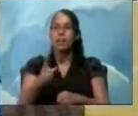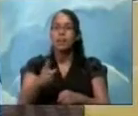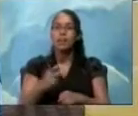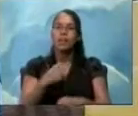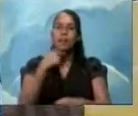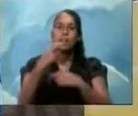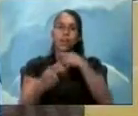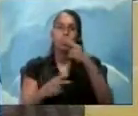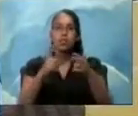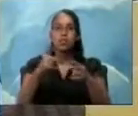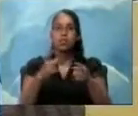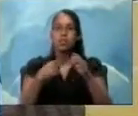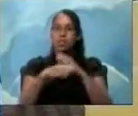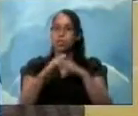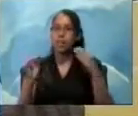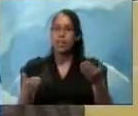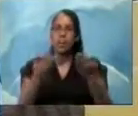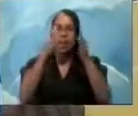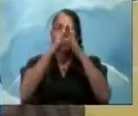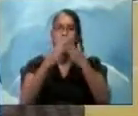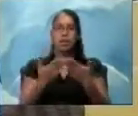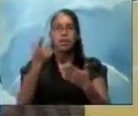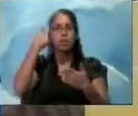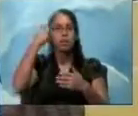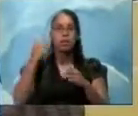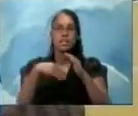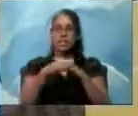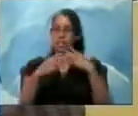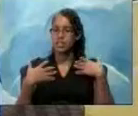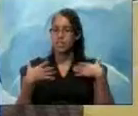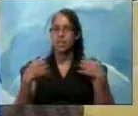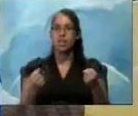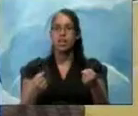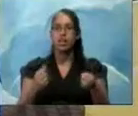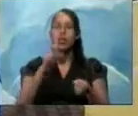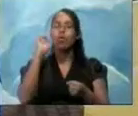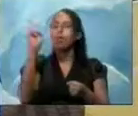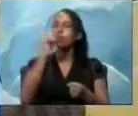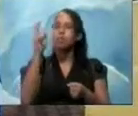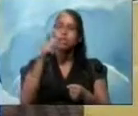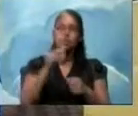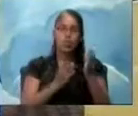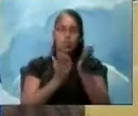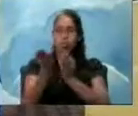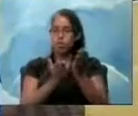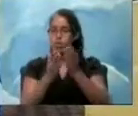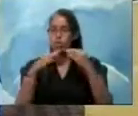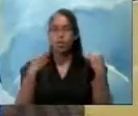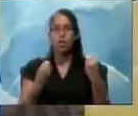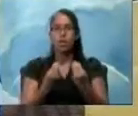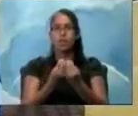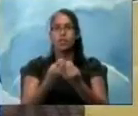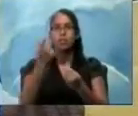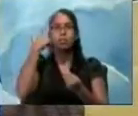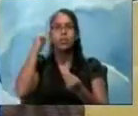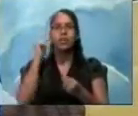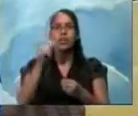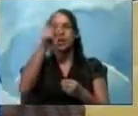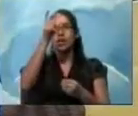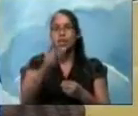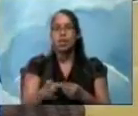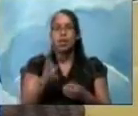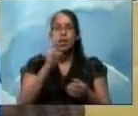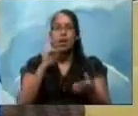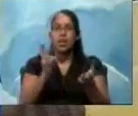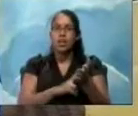que tú le vas a dar, la palabra para salir sanado. Utiliza a tu siervo y a los que le acompañamos para que eso sea una